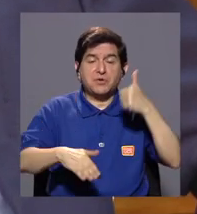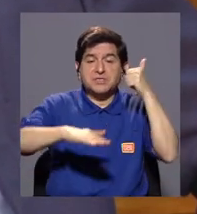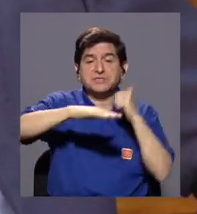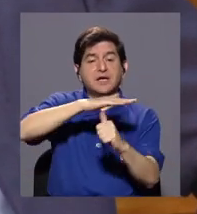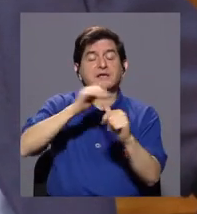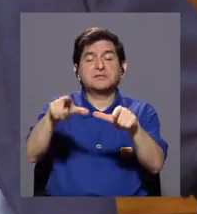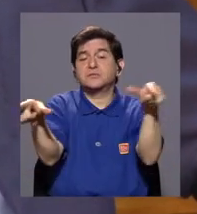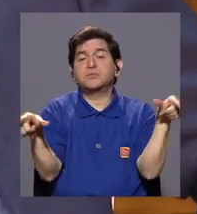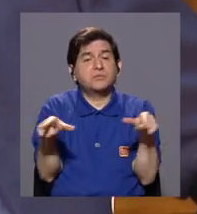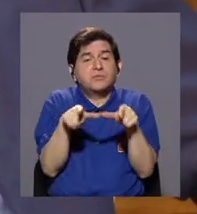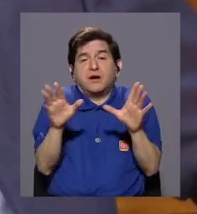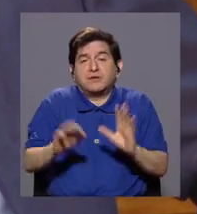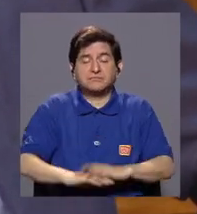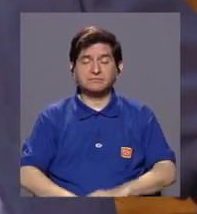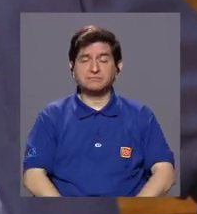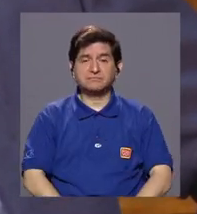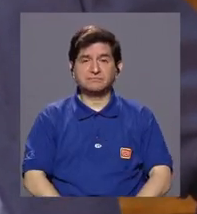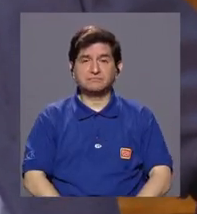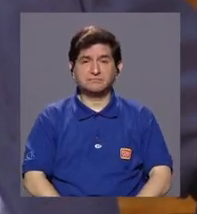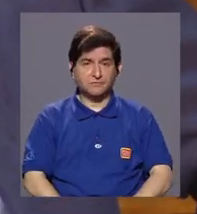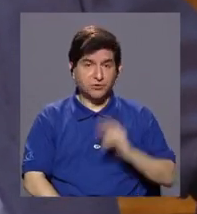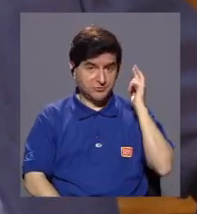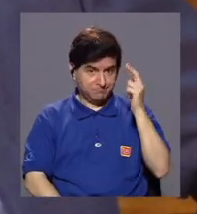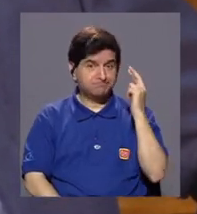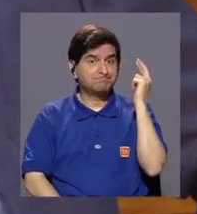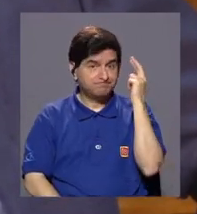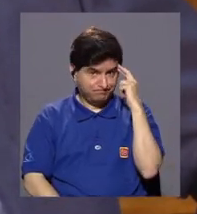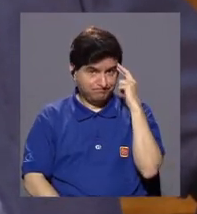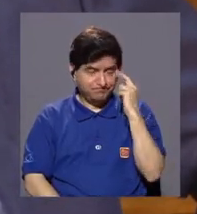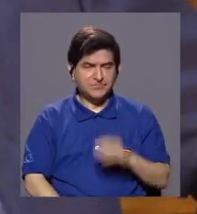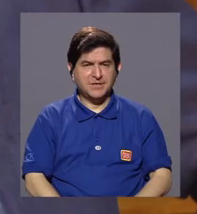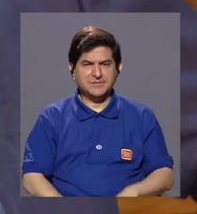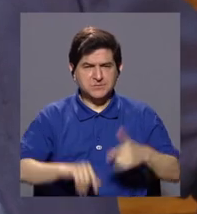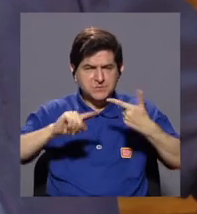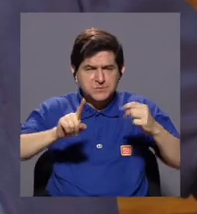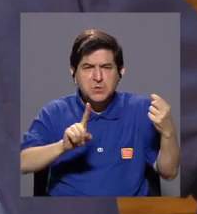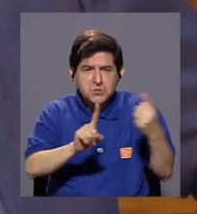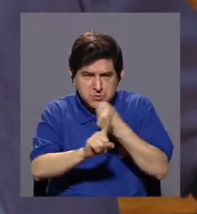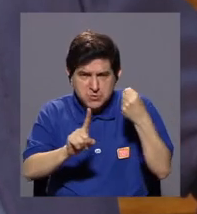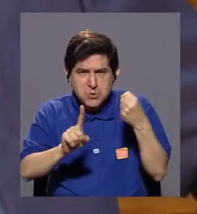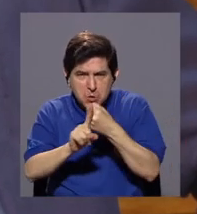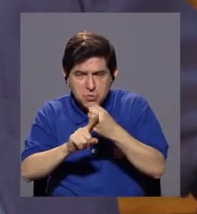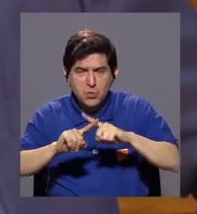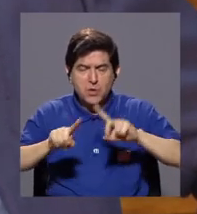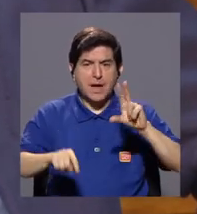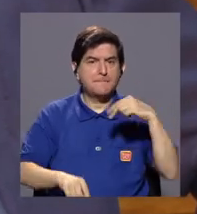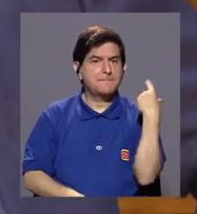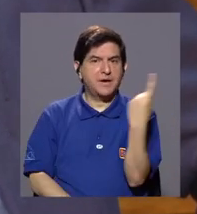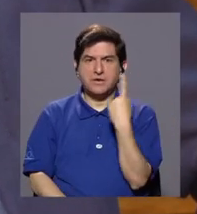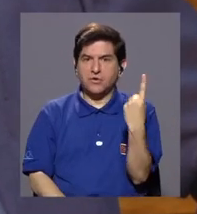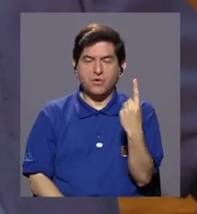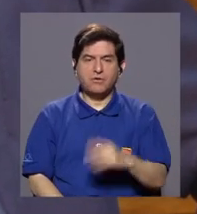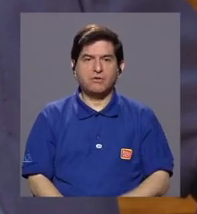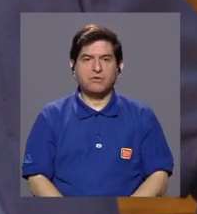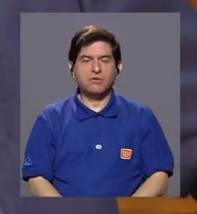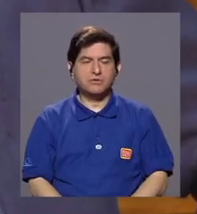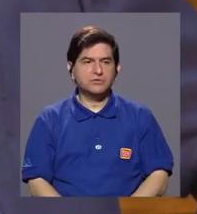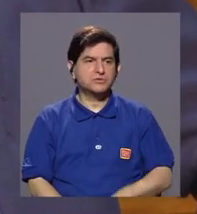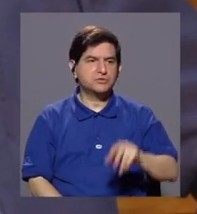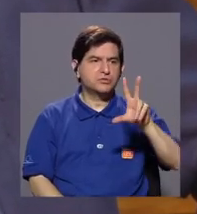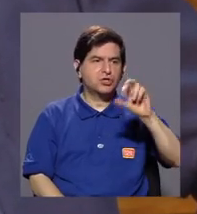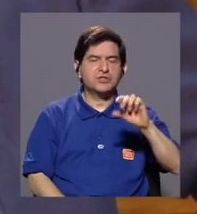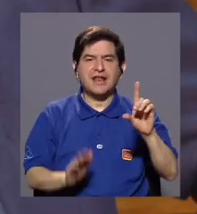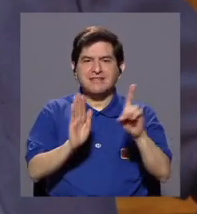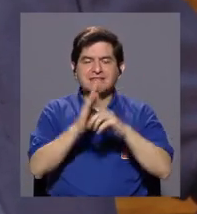esté escondido en algún lugar. Entonces, sí, tiene razón, la tortura, pero no solo la tortura, son